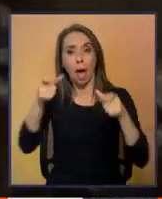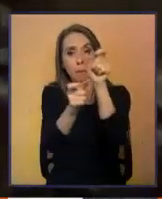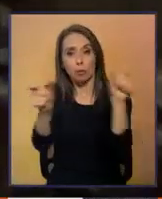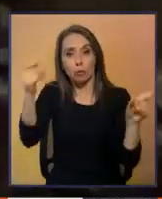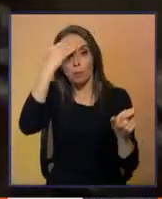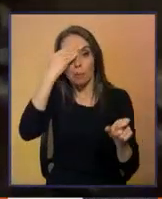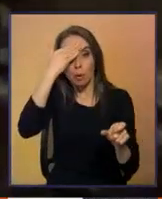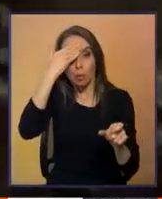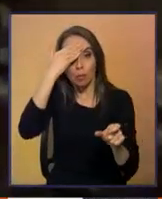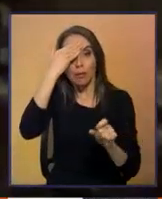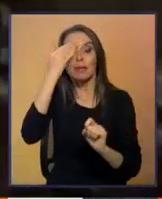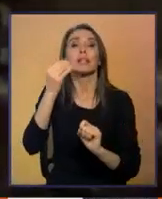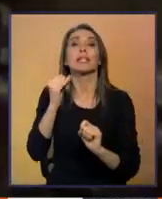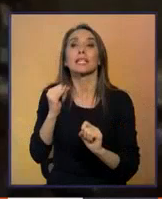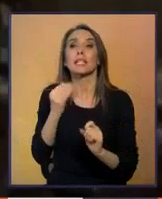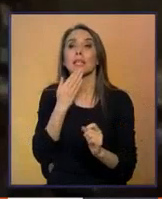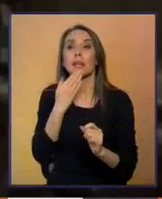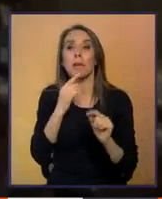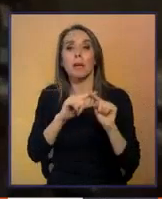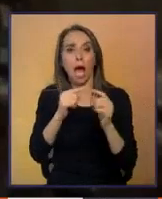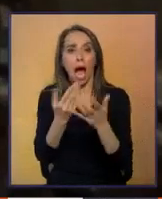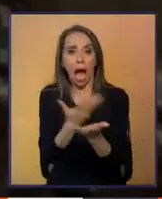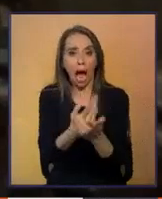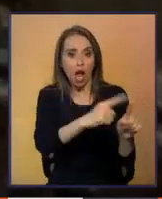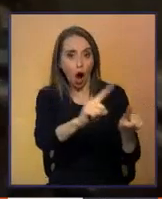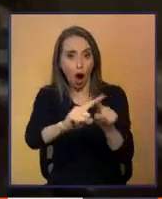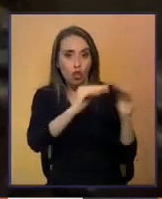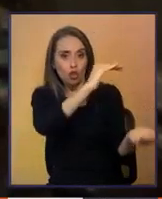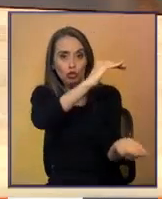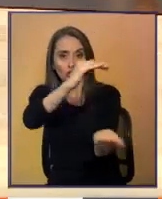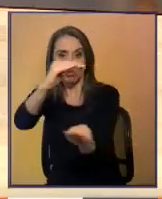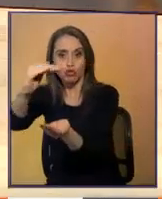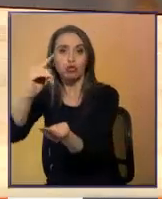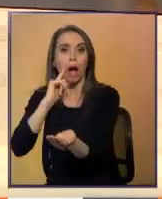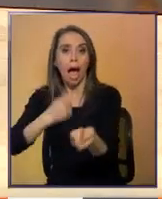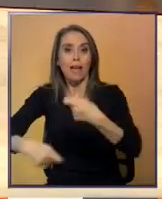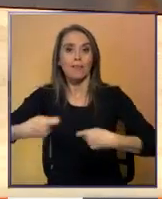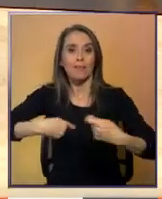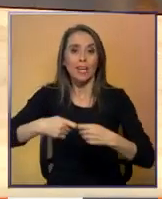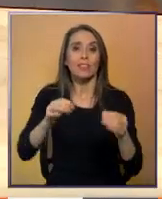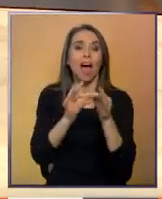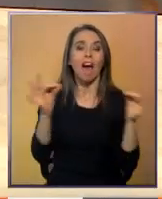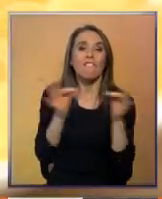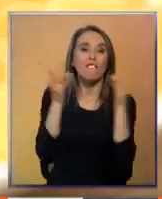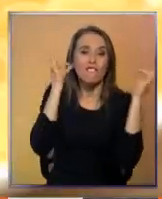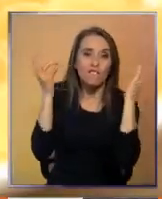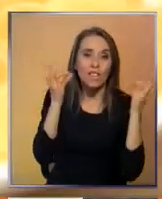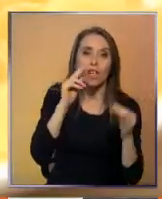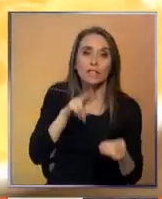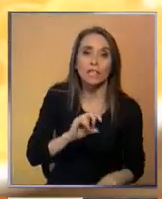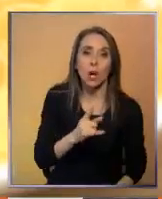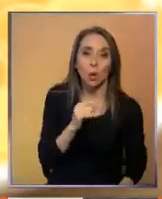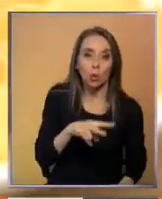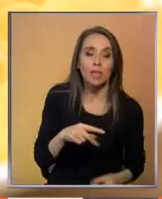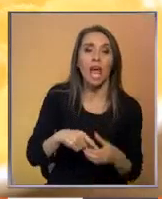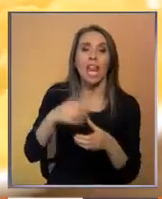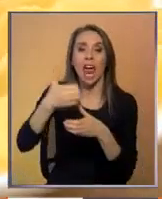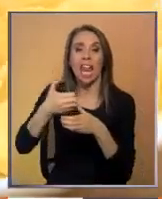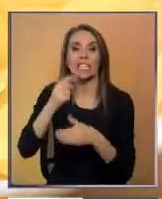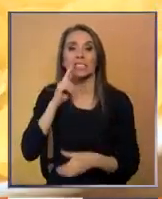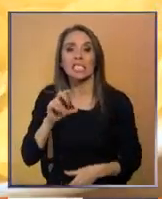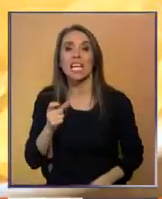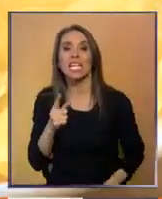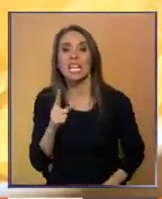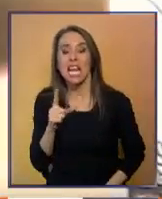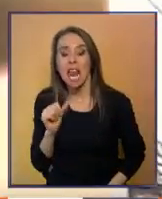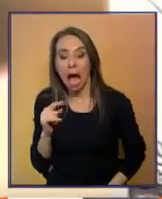en conjunto con que hay también más variedad y posibilidades de productos en el mercado. Fideos sin gluten, leche sin lactosa, sustituto de